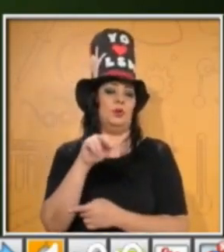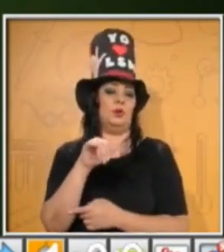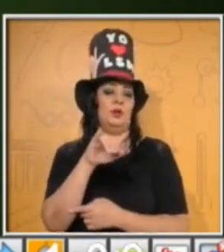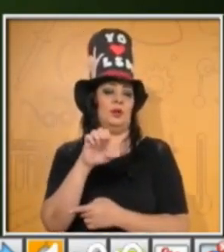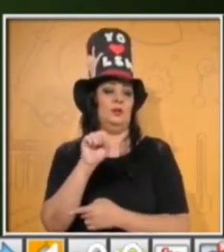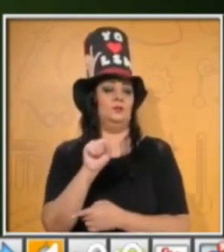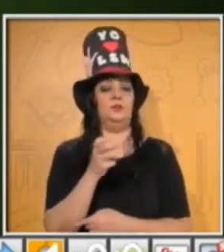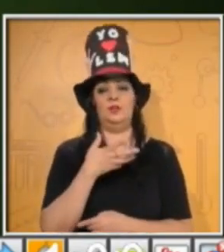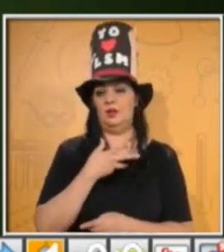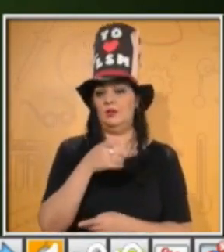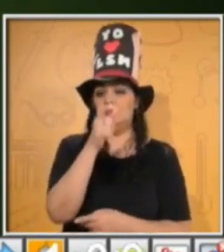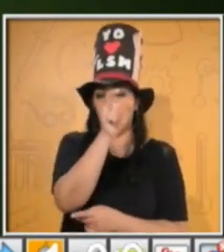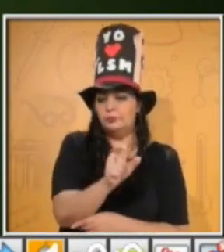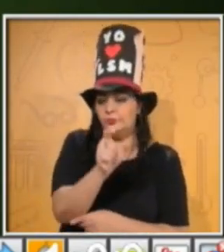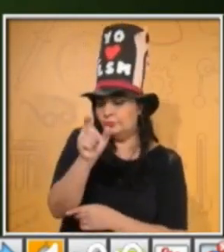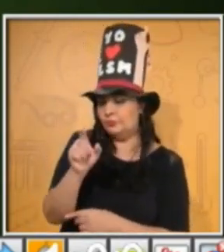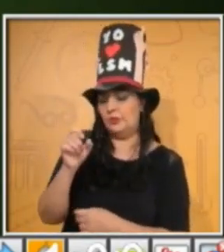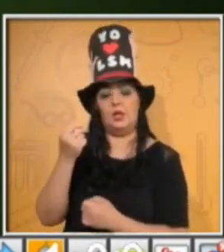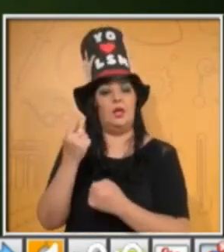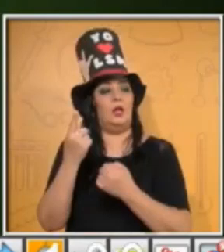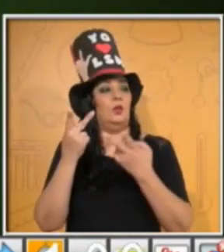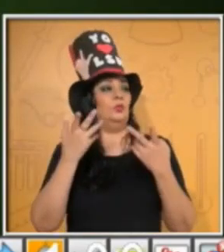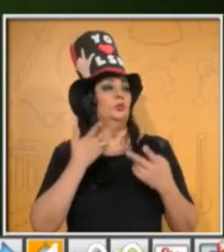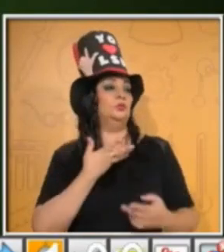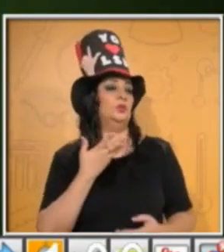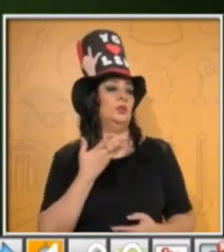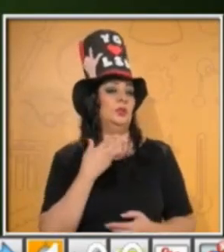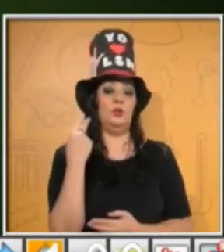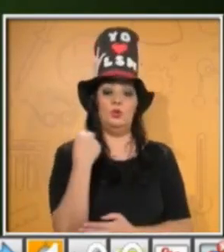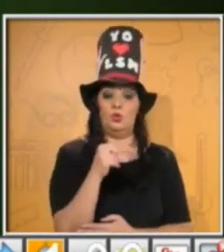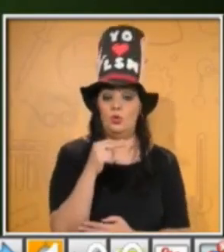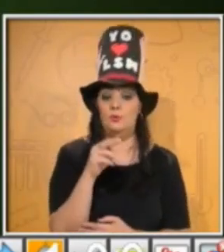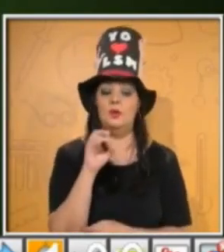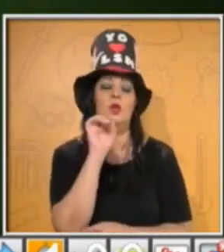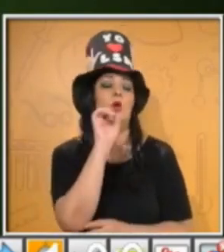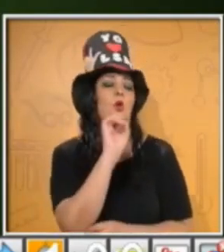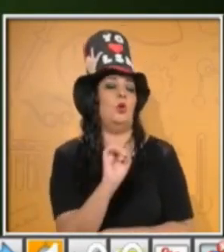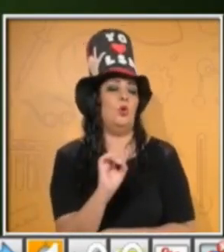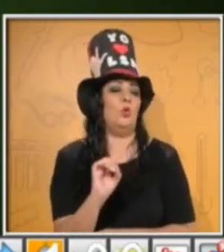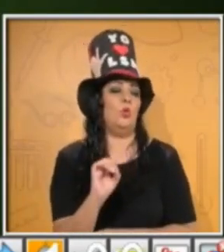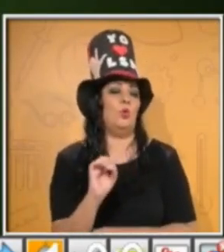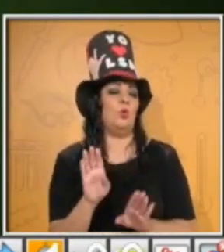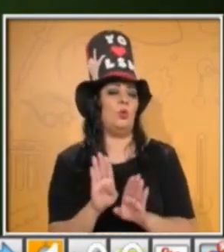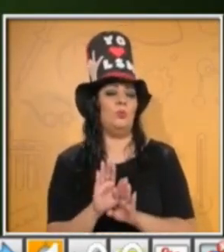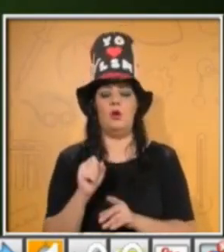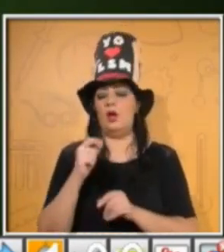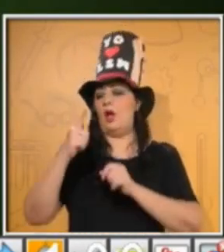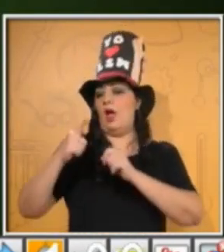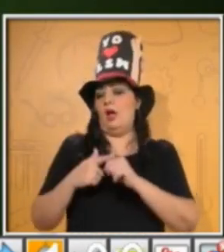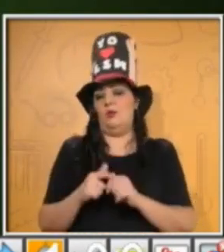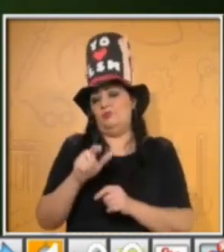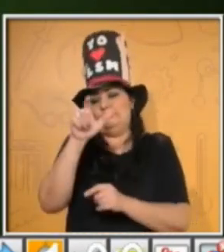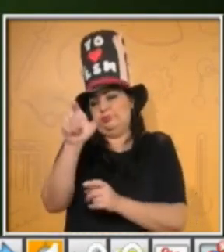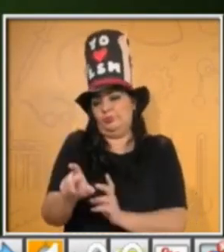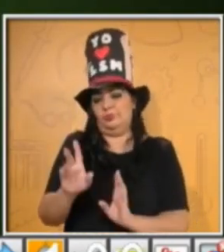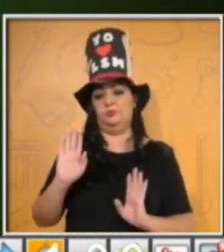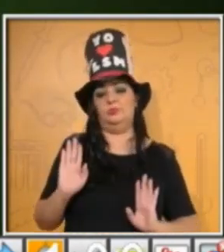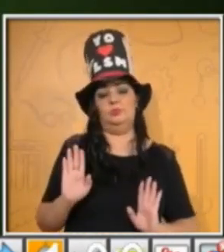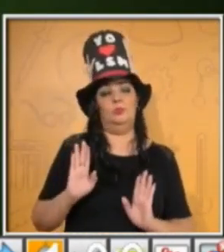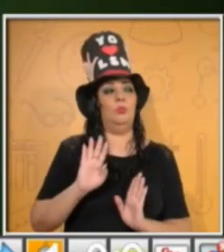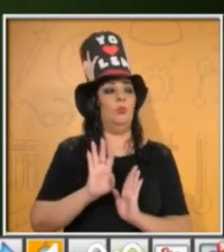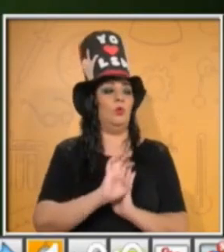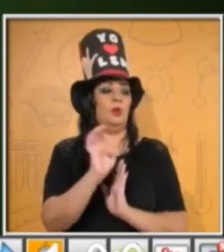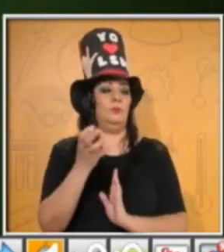características. En algunos personajes reciben el nombre o puede ser también como un atributo, por así decirlo. Aquí